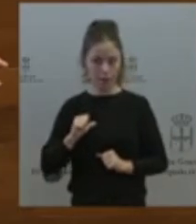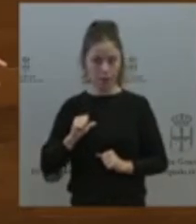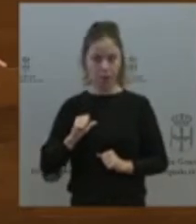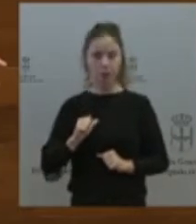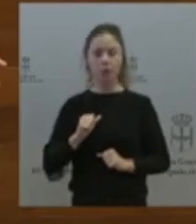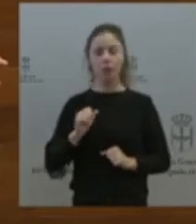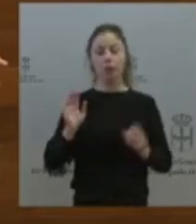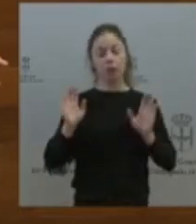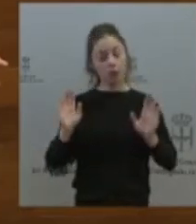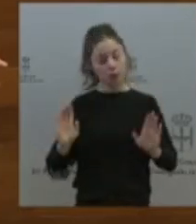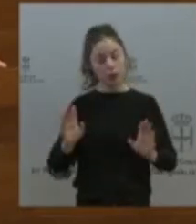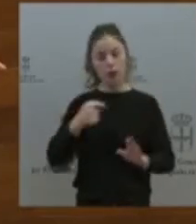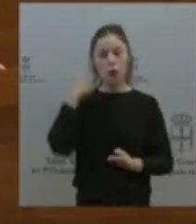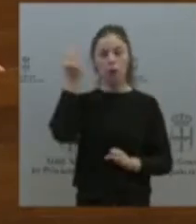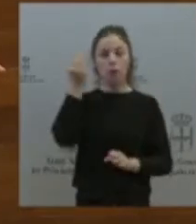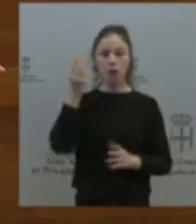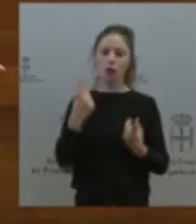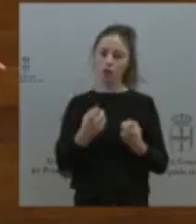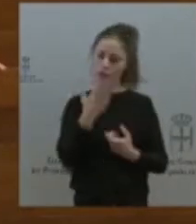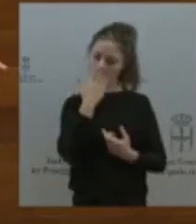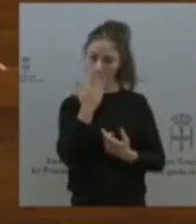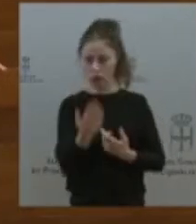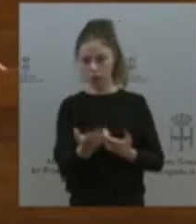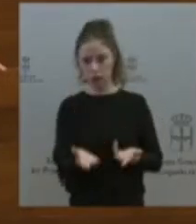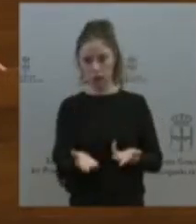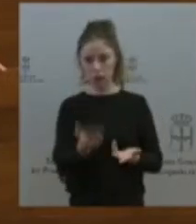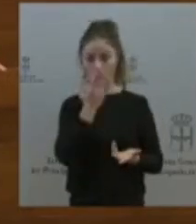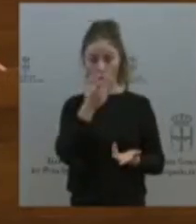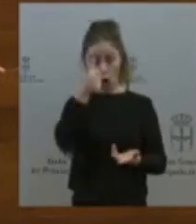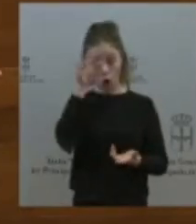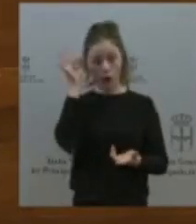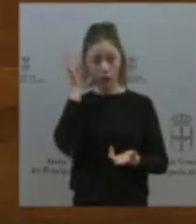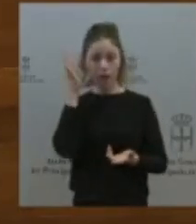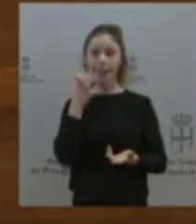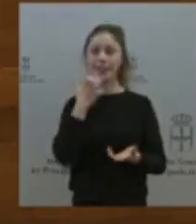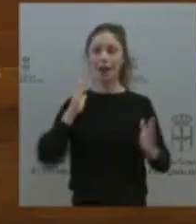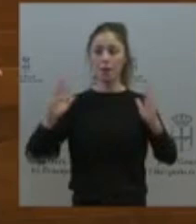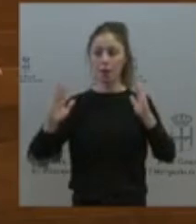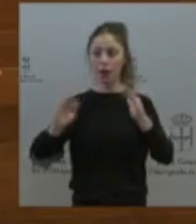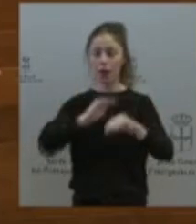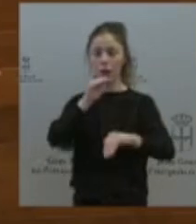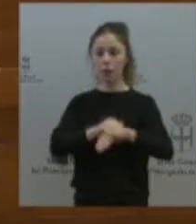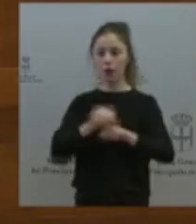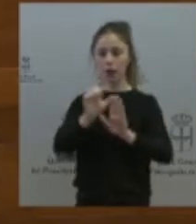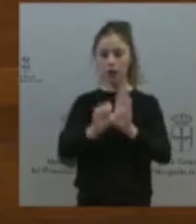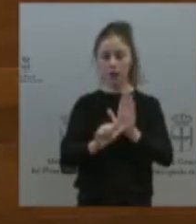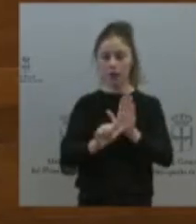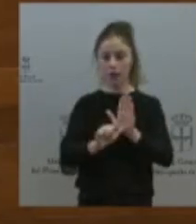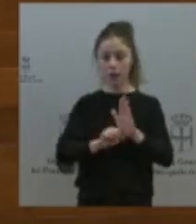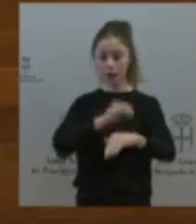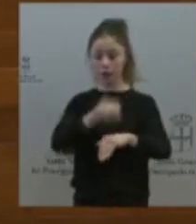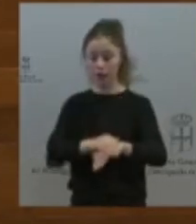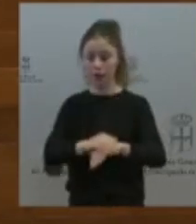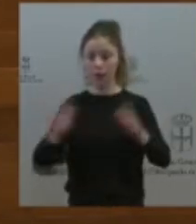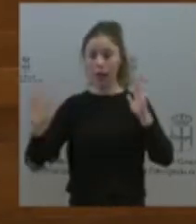honestos. Y honestos y honestas quiere decir que si no se cumple un plazo para tramitar el estatuto, ese estatuto no se va a aplicar esta legislatura en Asturias. Y nosotros queremos que se aplique y